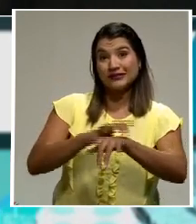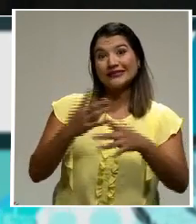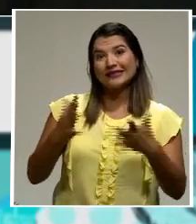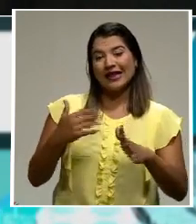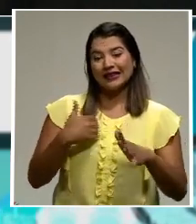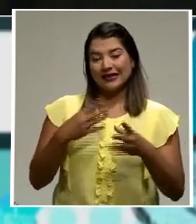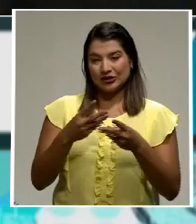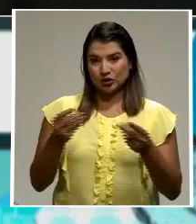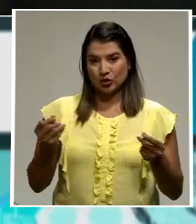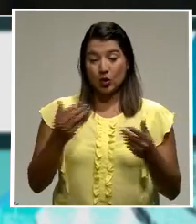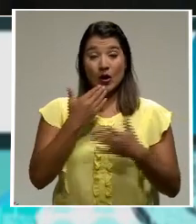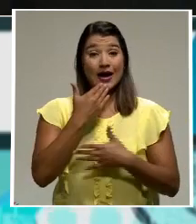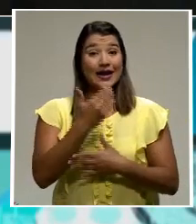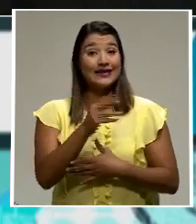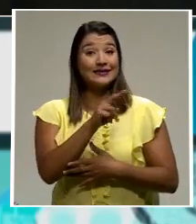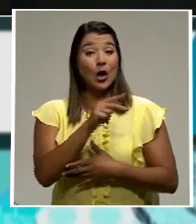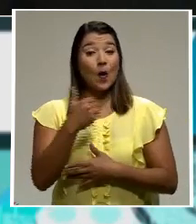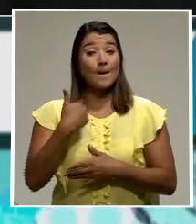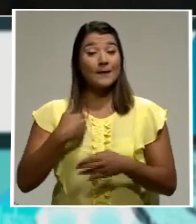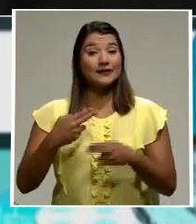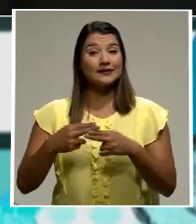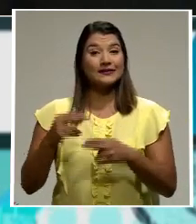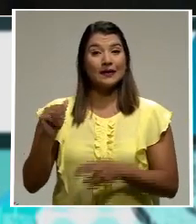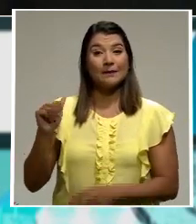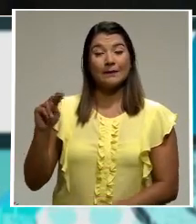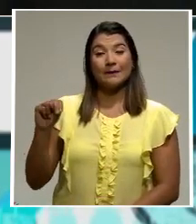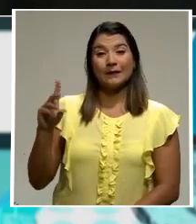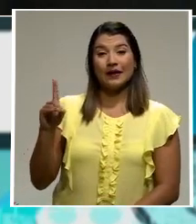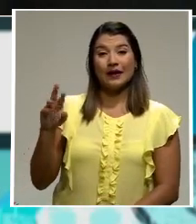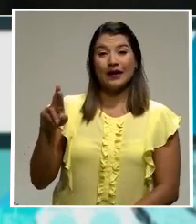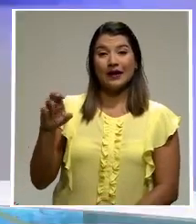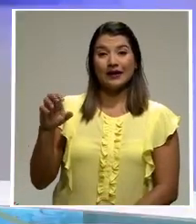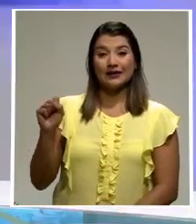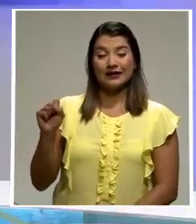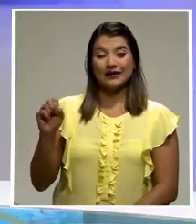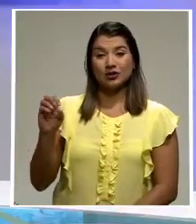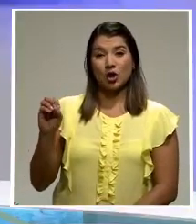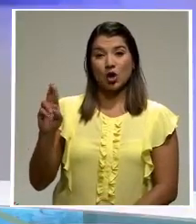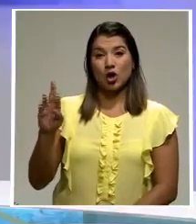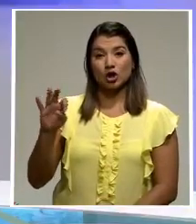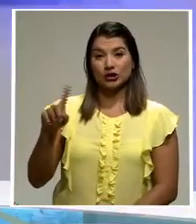muchísimas gracias a nuestro compañero Andrés Ortiz.